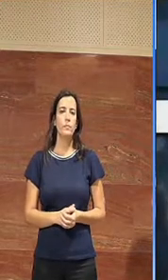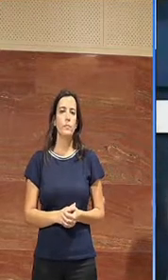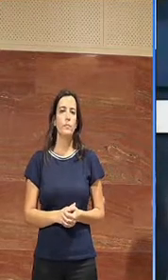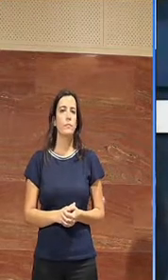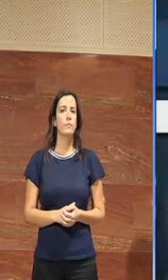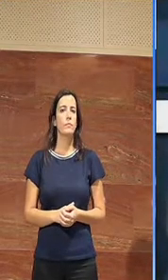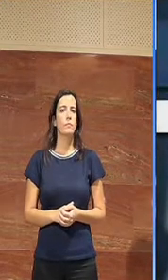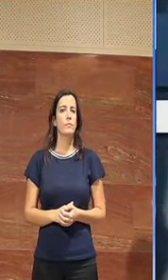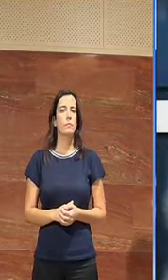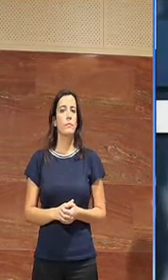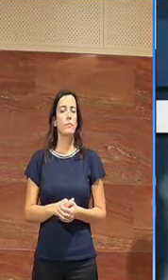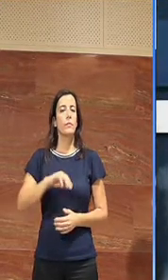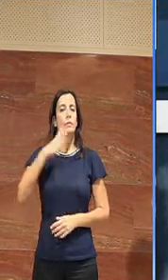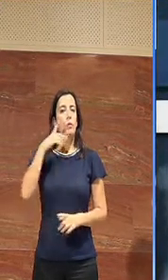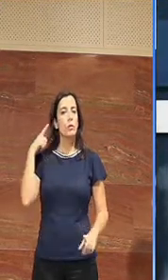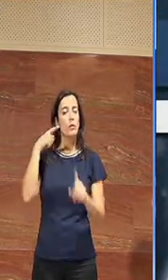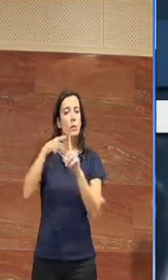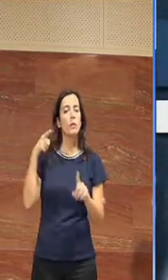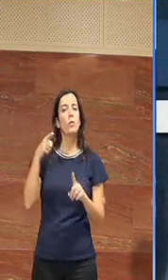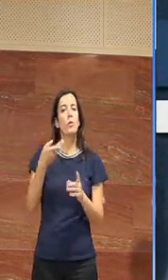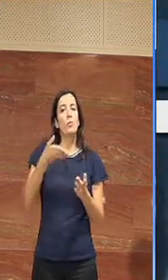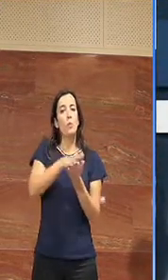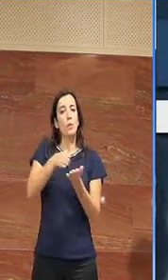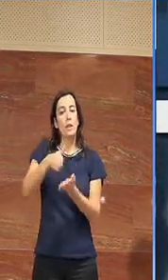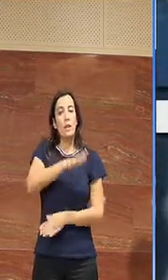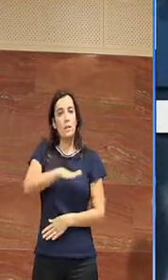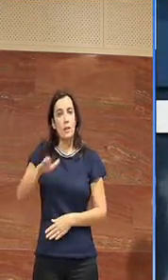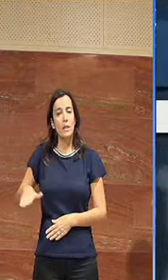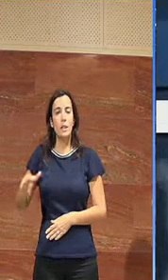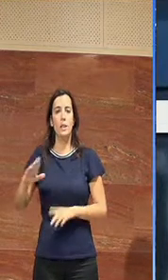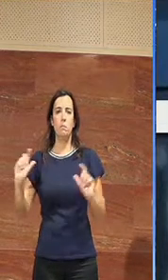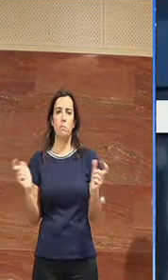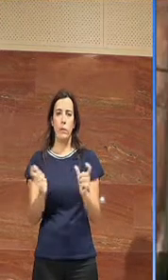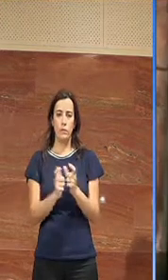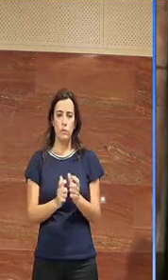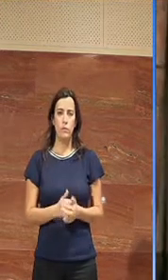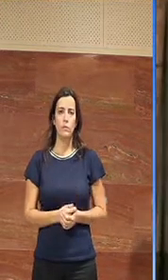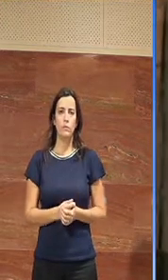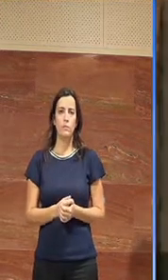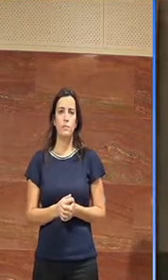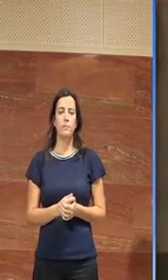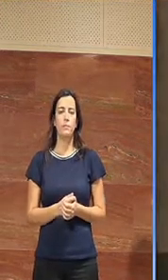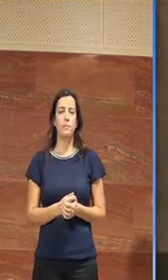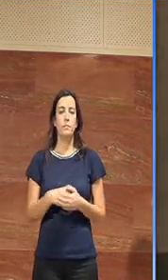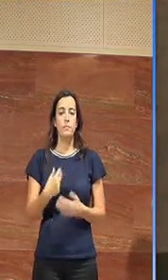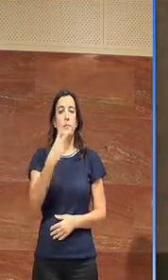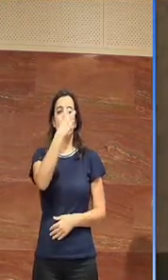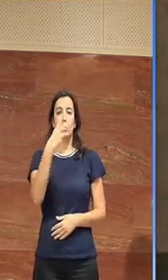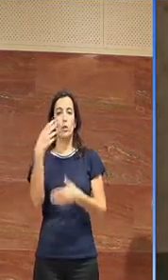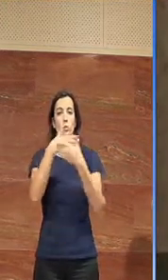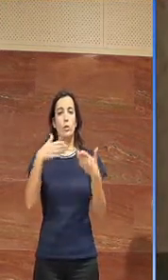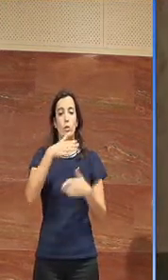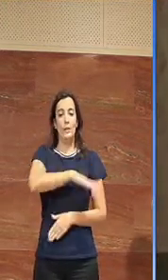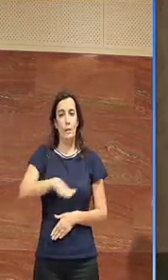Cuarto objetivo, reducir la mortalidad infantil. Muchos de los 200 millones de niños